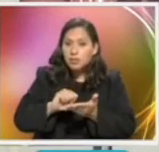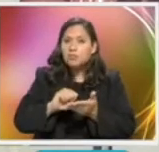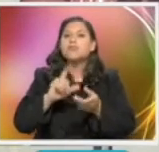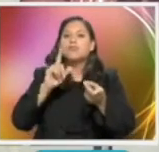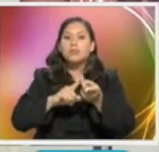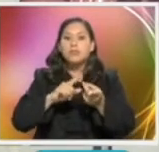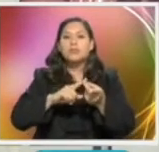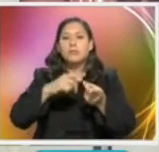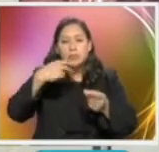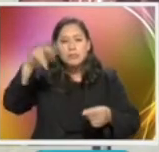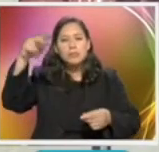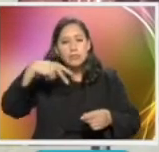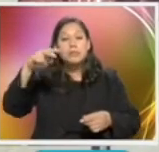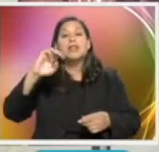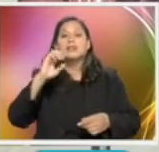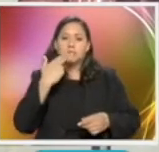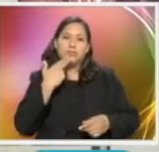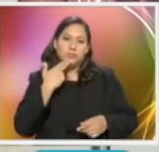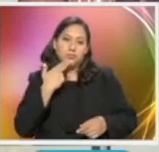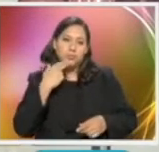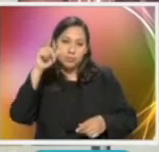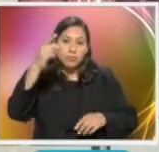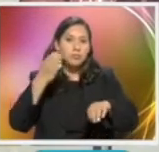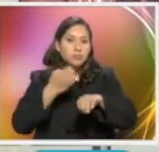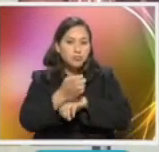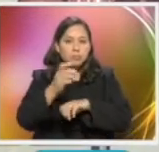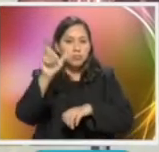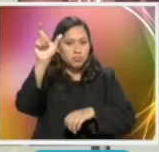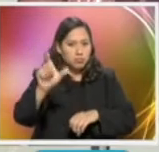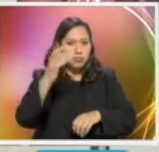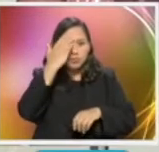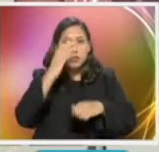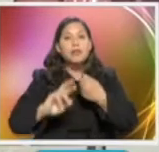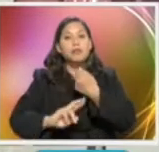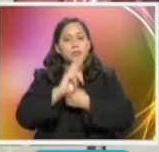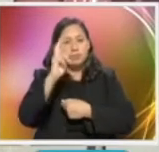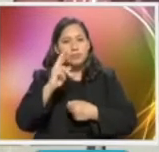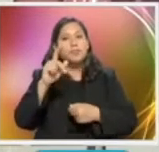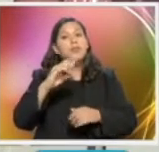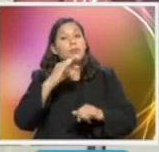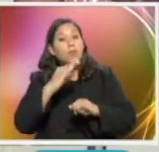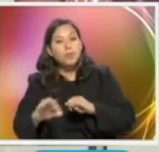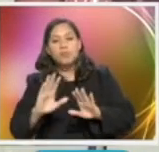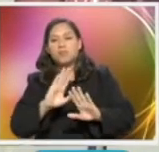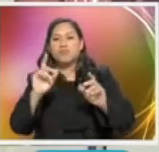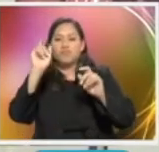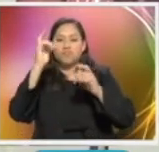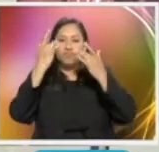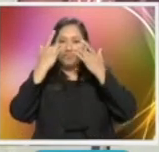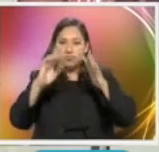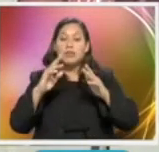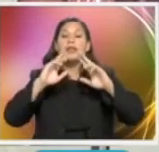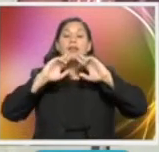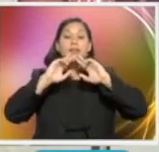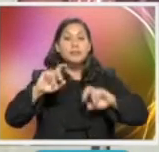es Chihuahua. El estado de Chihuahua fue un estado que lo marcó a lo largo de la Revolución. Al final se retira la